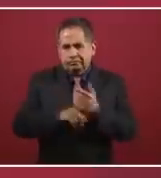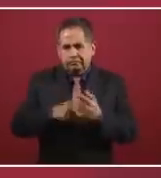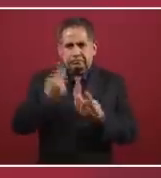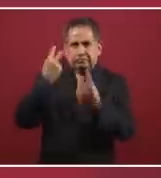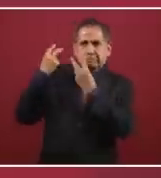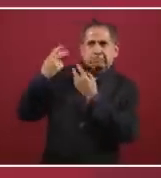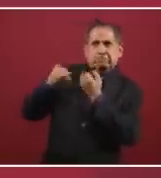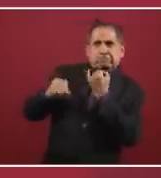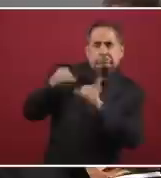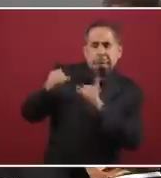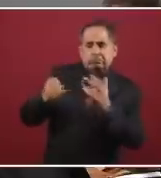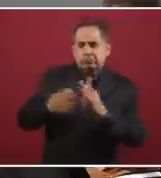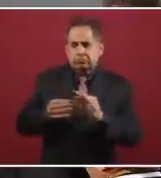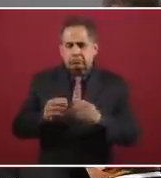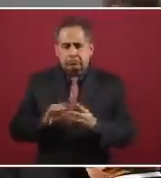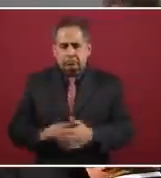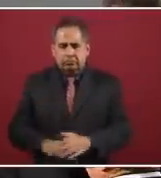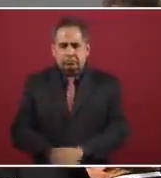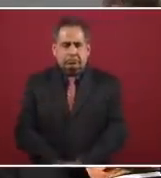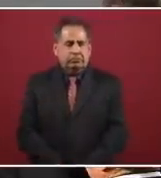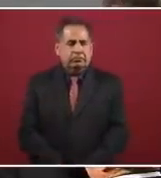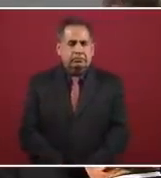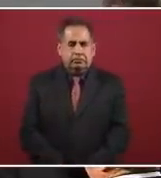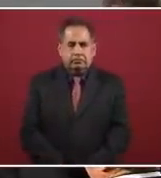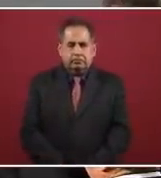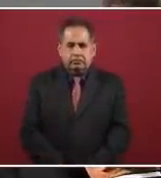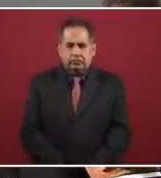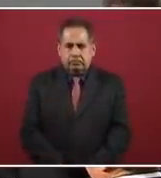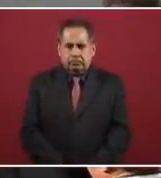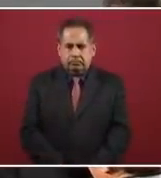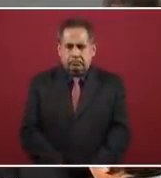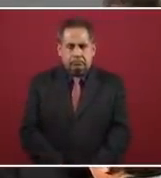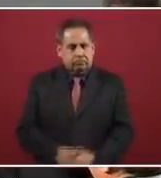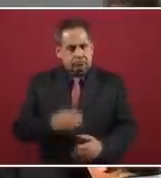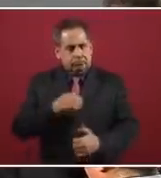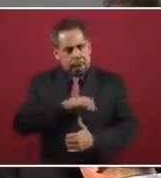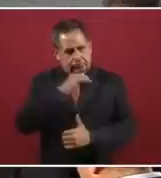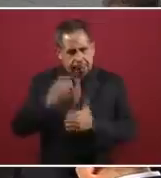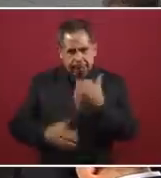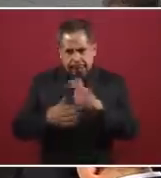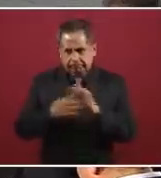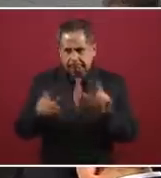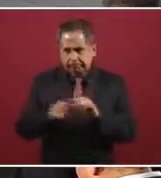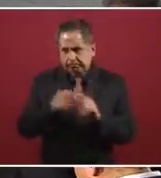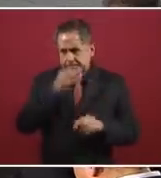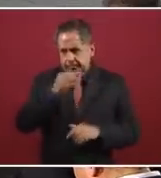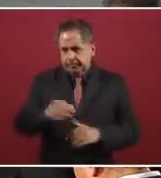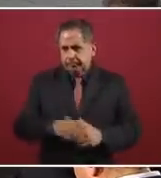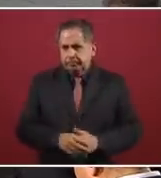crítica. Muchas gracias. Bueno, yo termino